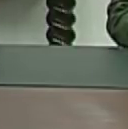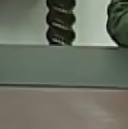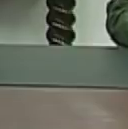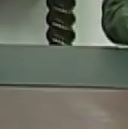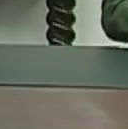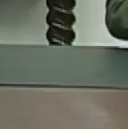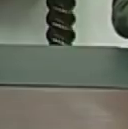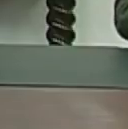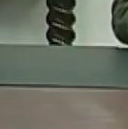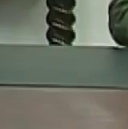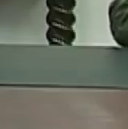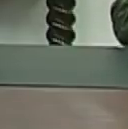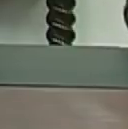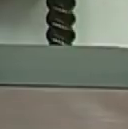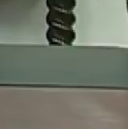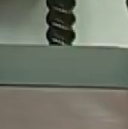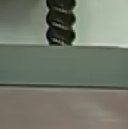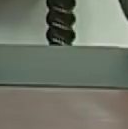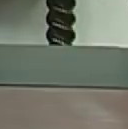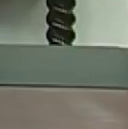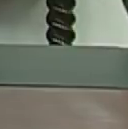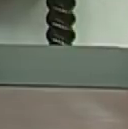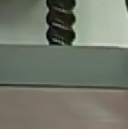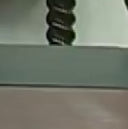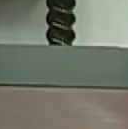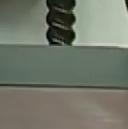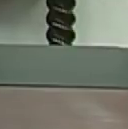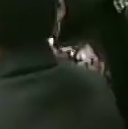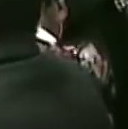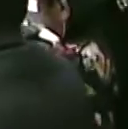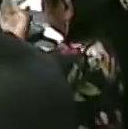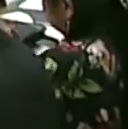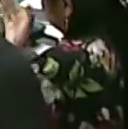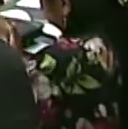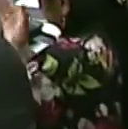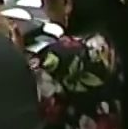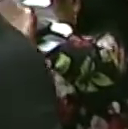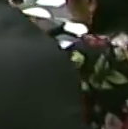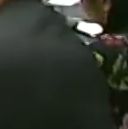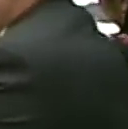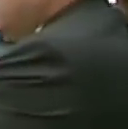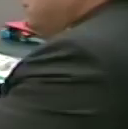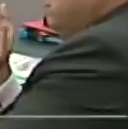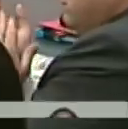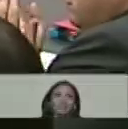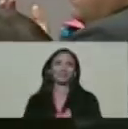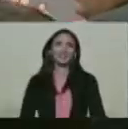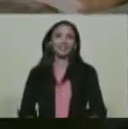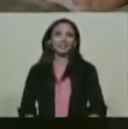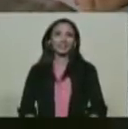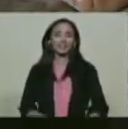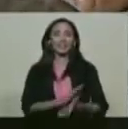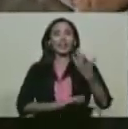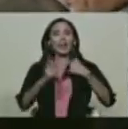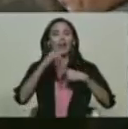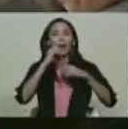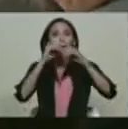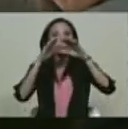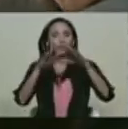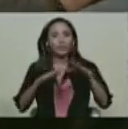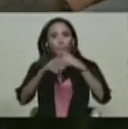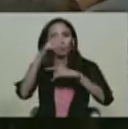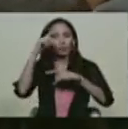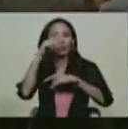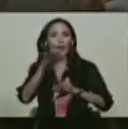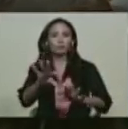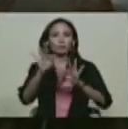el día en que convoqué la Asamblea Nacional Constituyente. Bendito el día en que el pueblo, con su voto, eligió la Asamblea